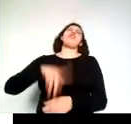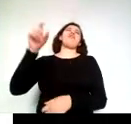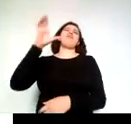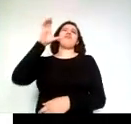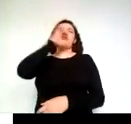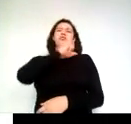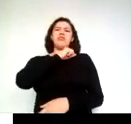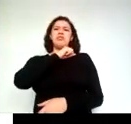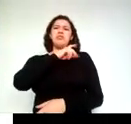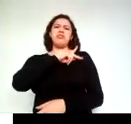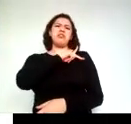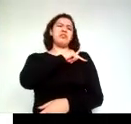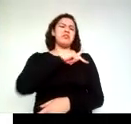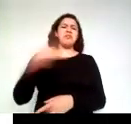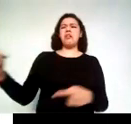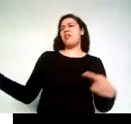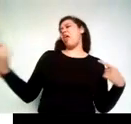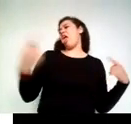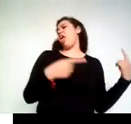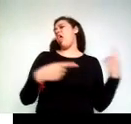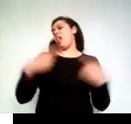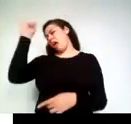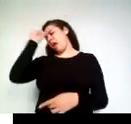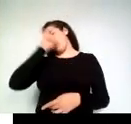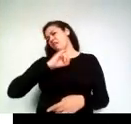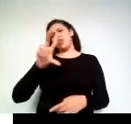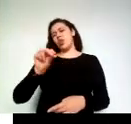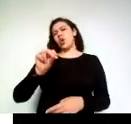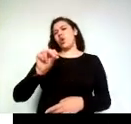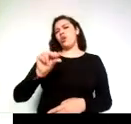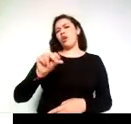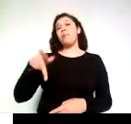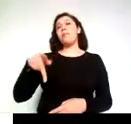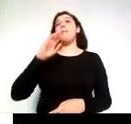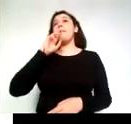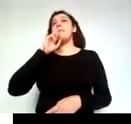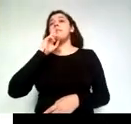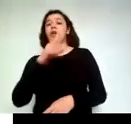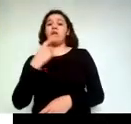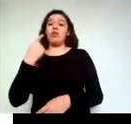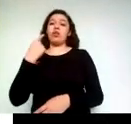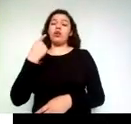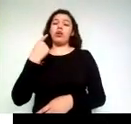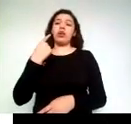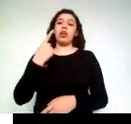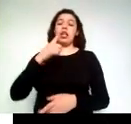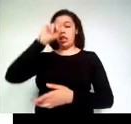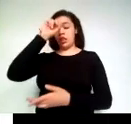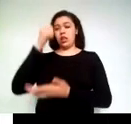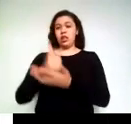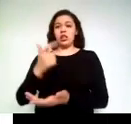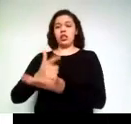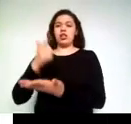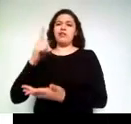todo el mundo se lleva mal con el jefe, entonces ahí la verdad mejor aplico solamente la de acontecimiento traumático severo y no me voy a